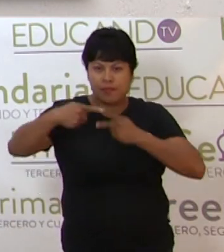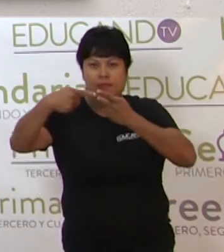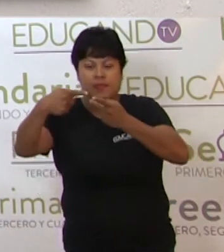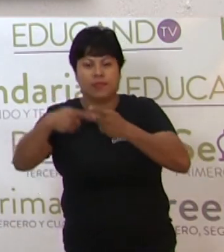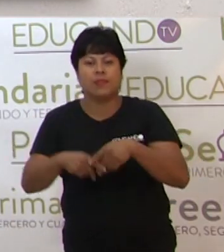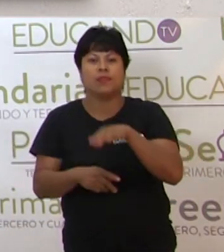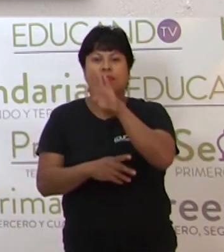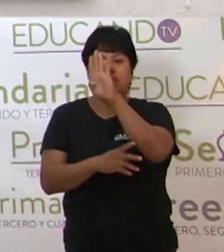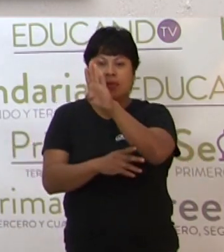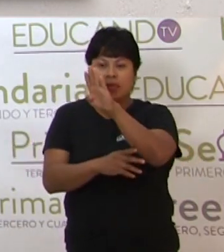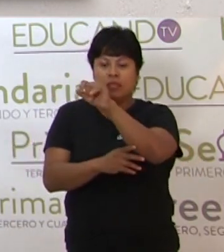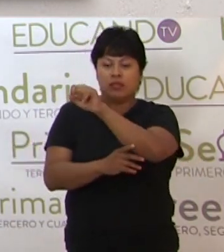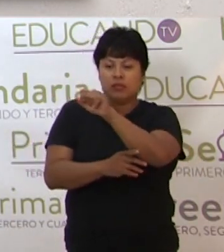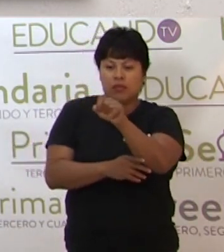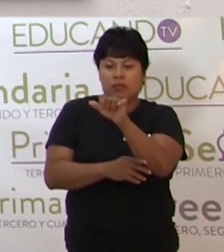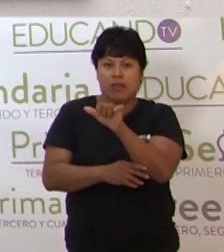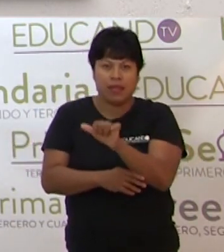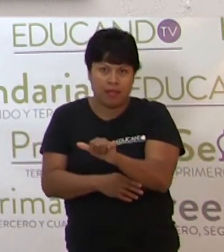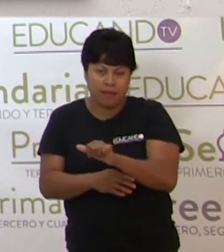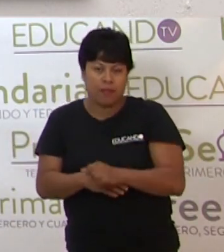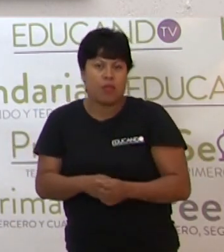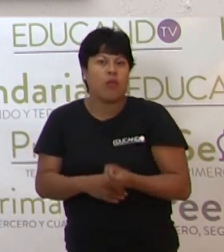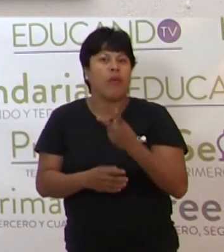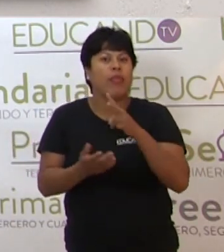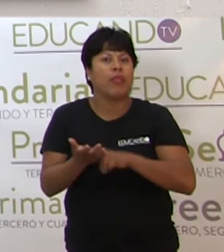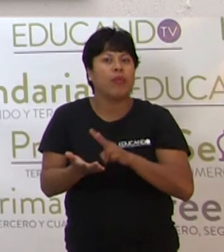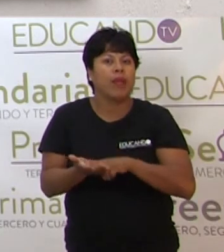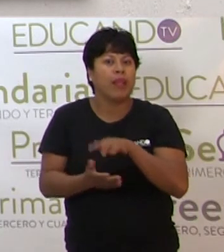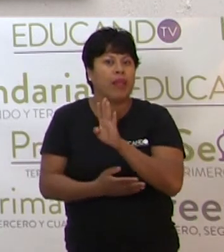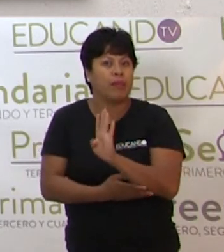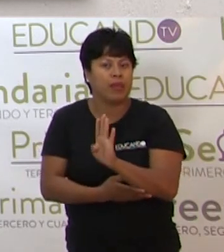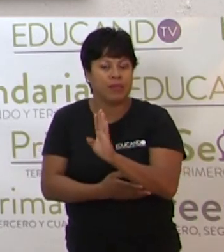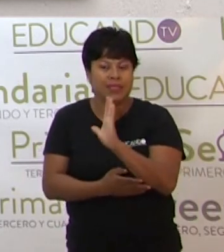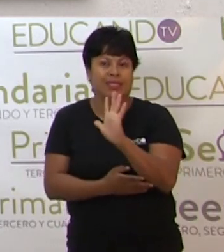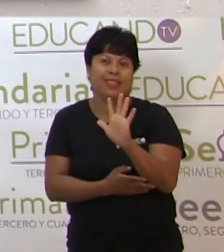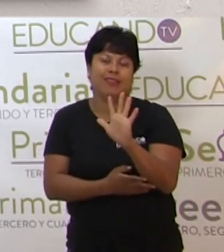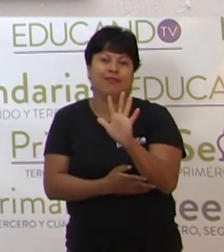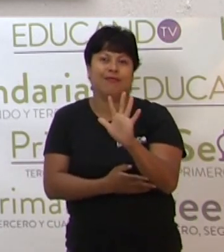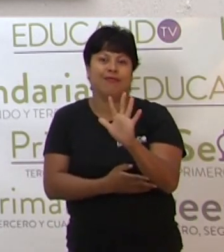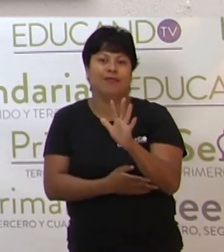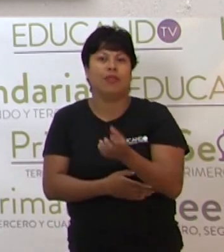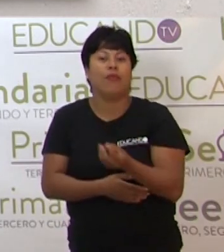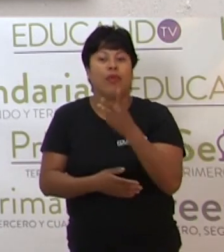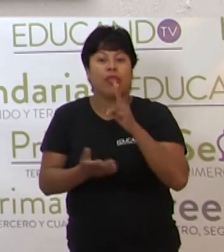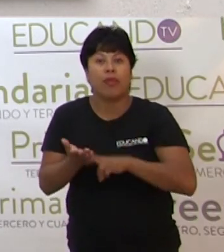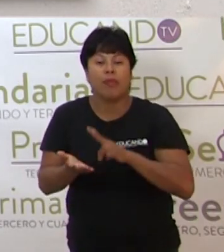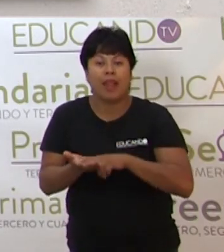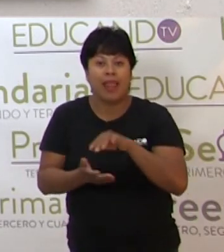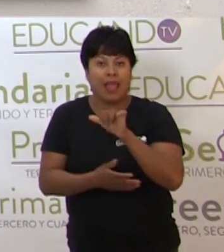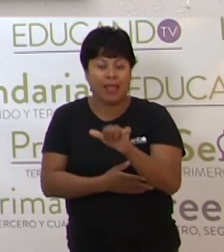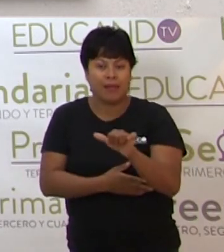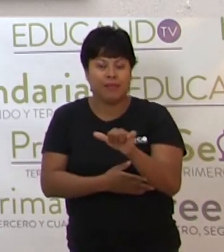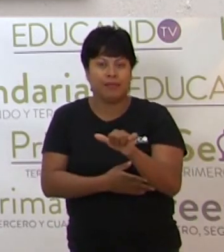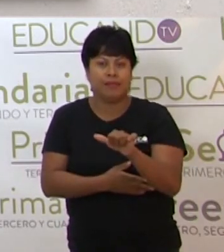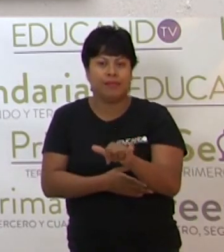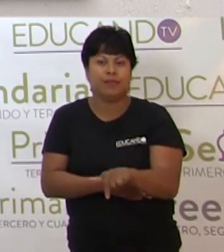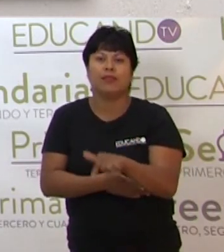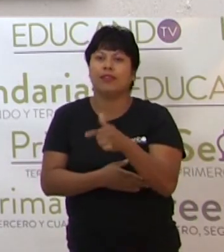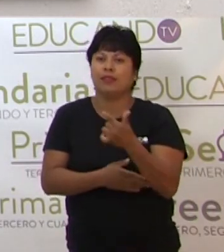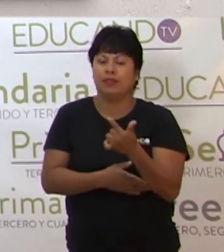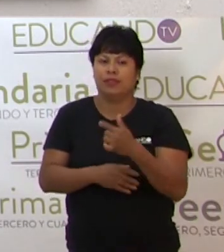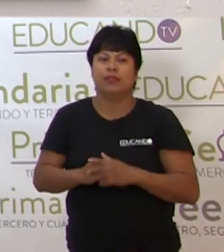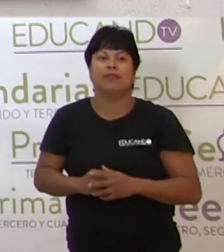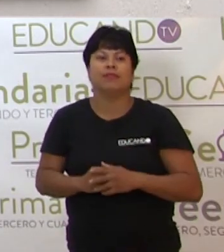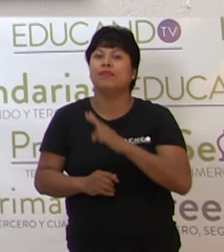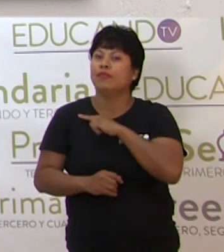B sobre A. ¿Cuánto vale B? 5. ¿Y cuánto vale A? 12.